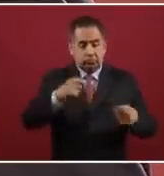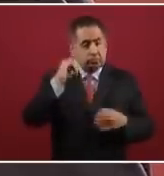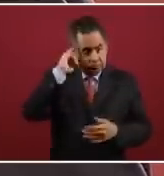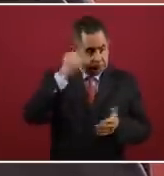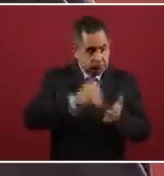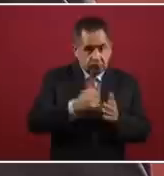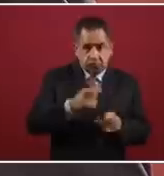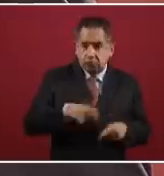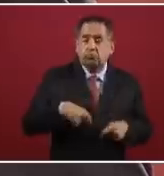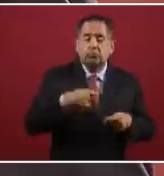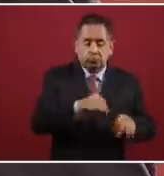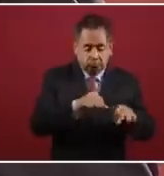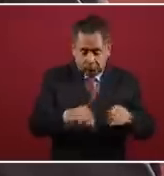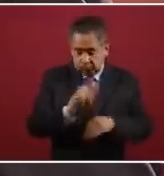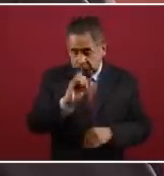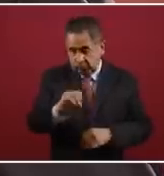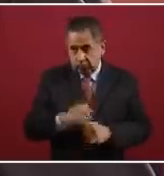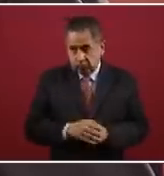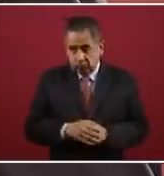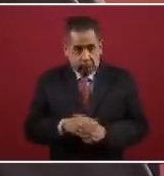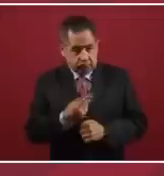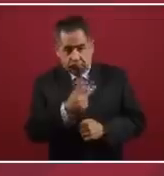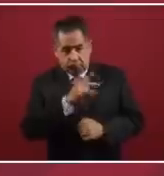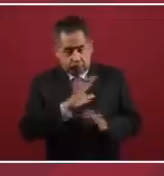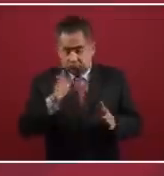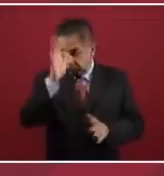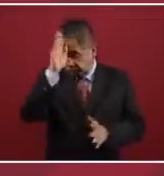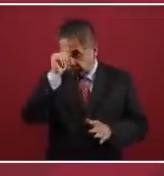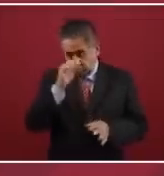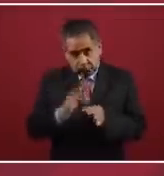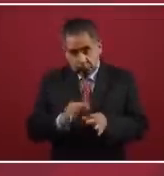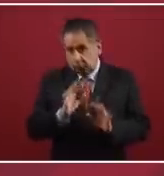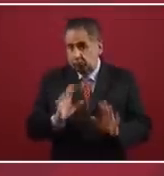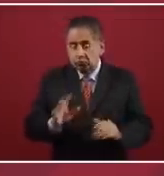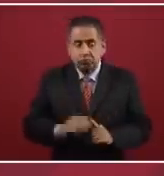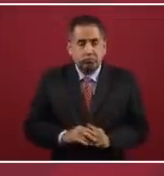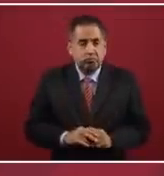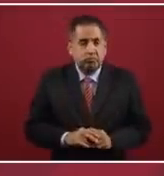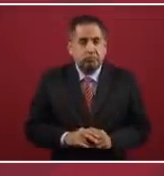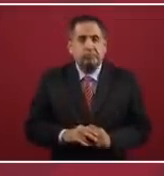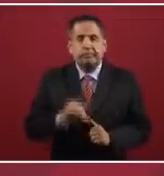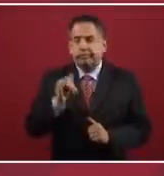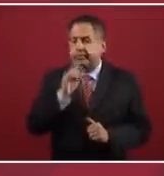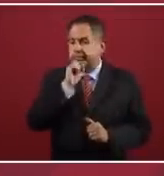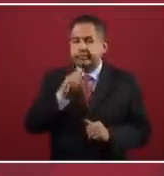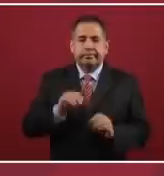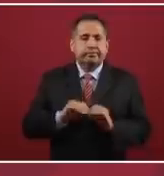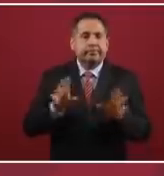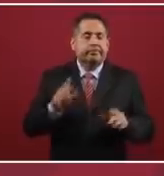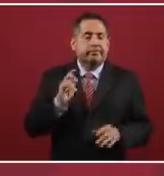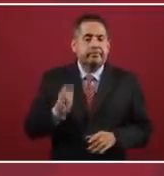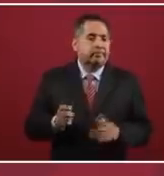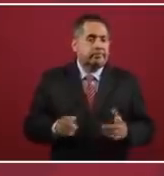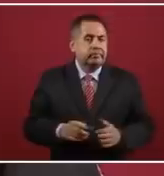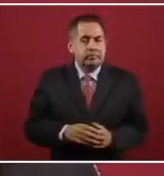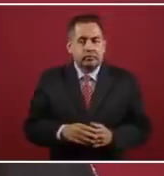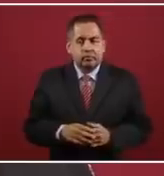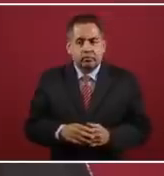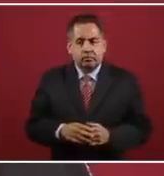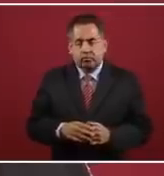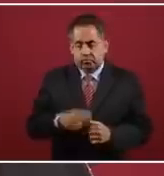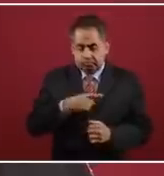campesinos. Ese fue un acuerdo. Y desde luego que